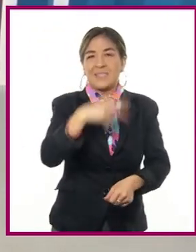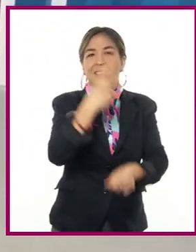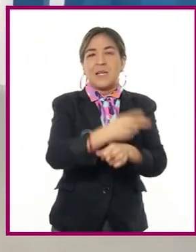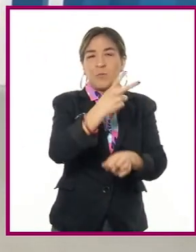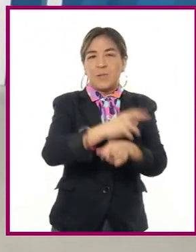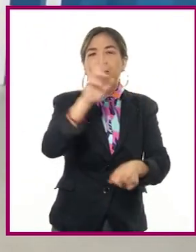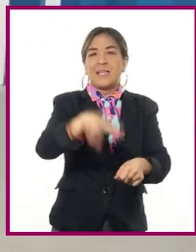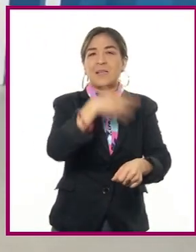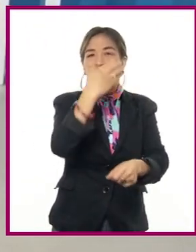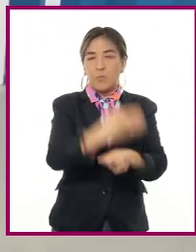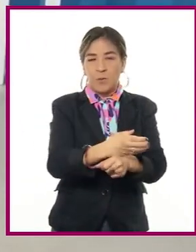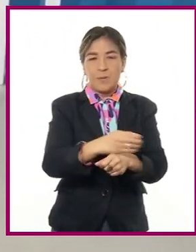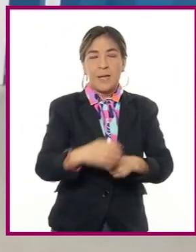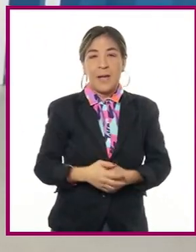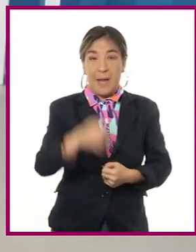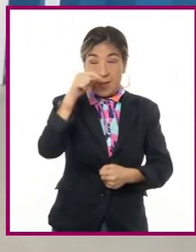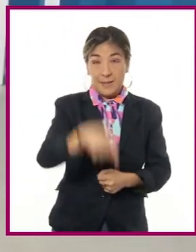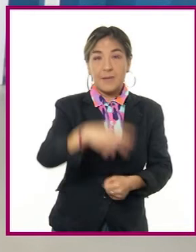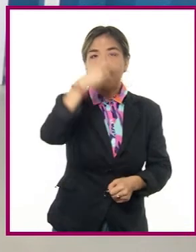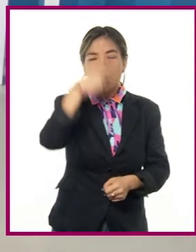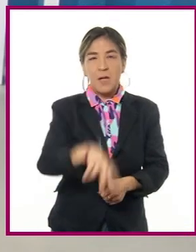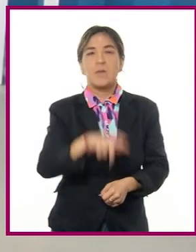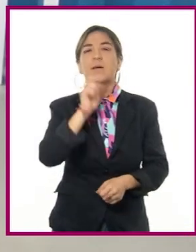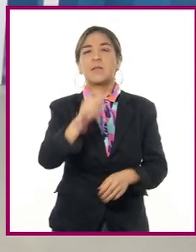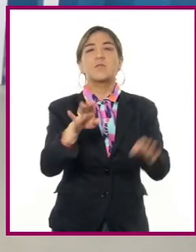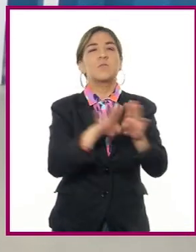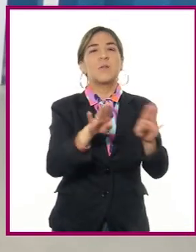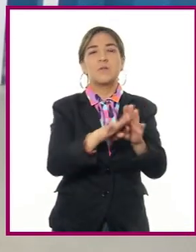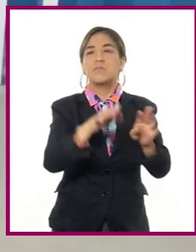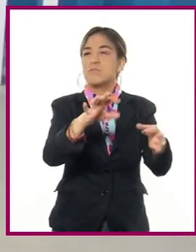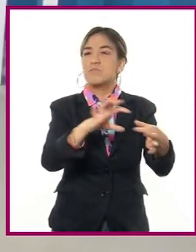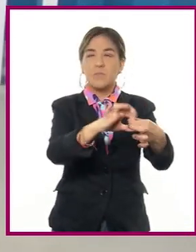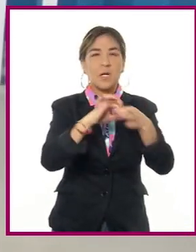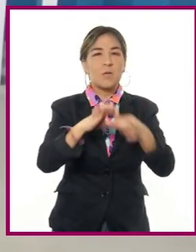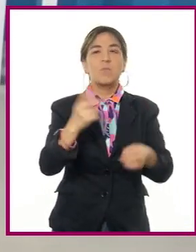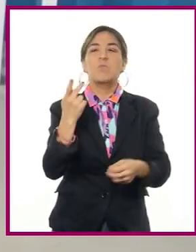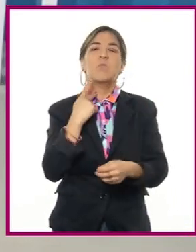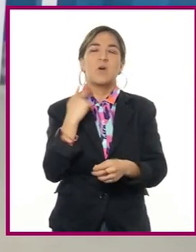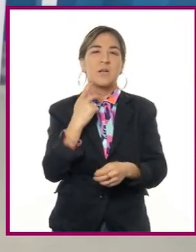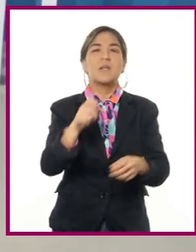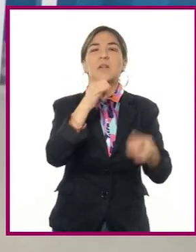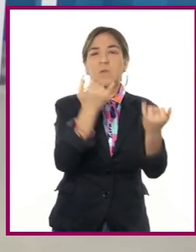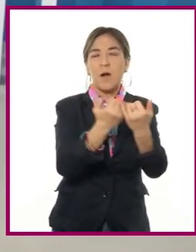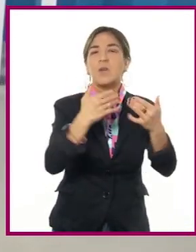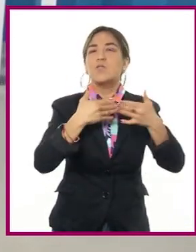República. México logró mantener su política de no intervención o